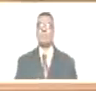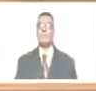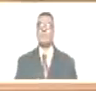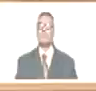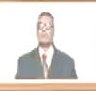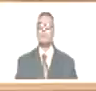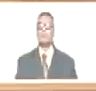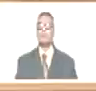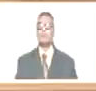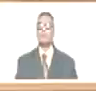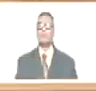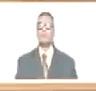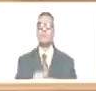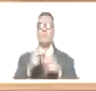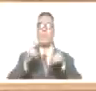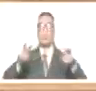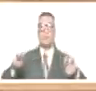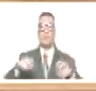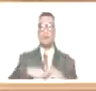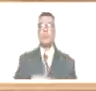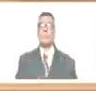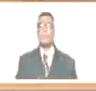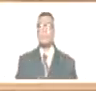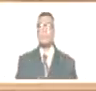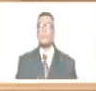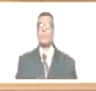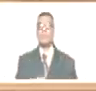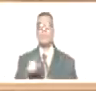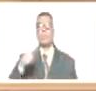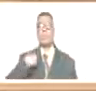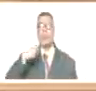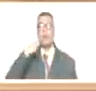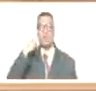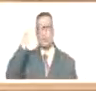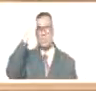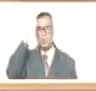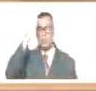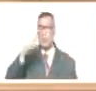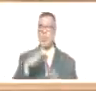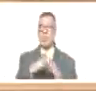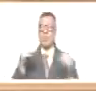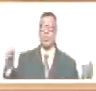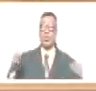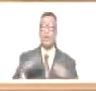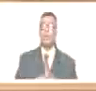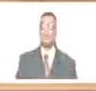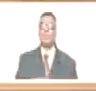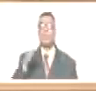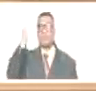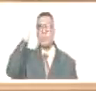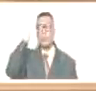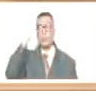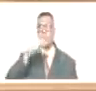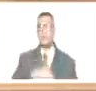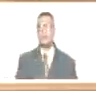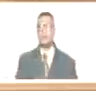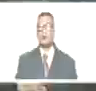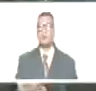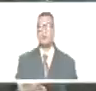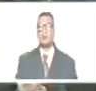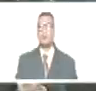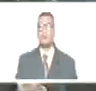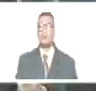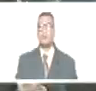de marcapasos. Cuando uno se entera de la magnitud del latrocinio, sabe... Diputado, disculpe, los marcapasos no se